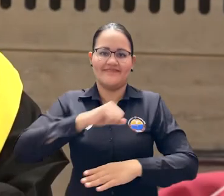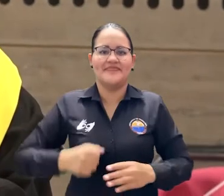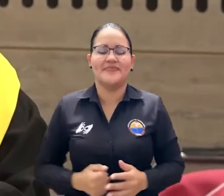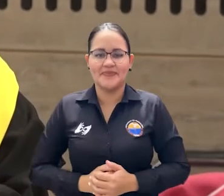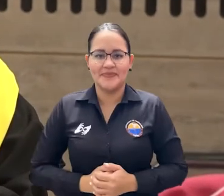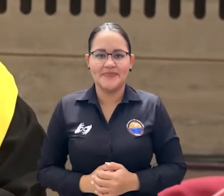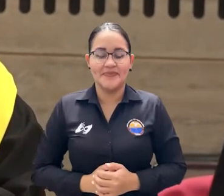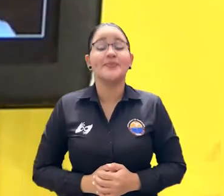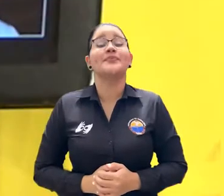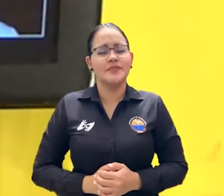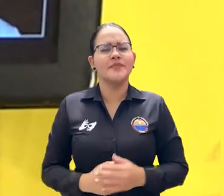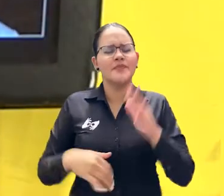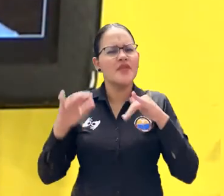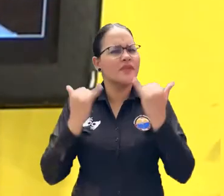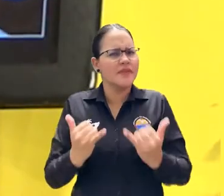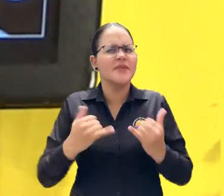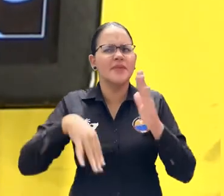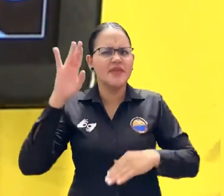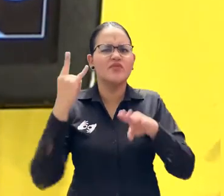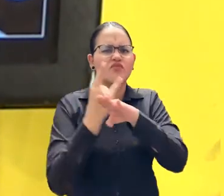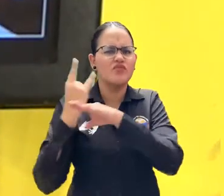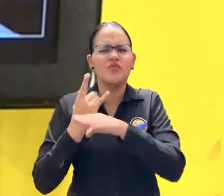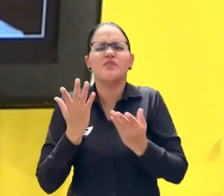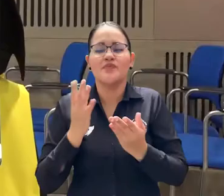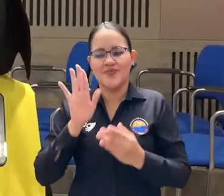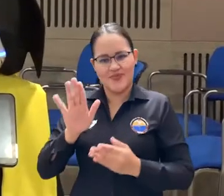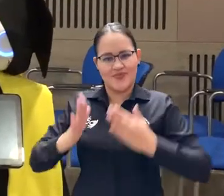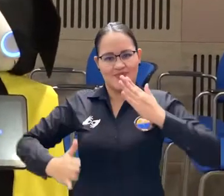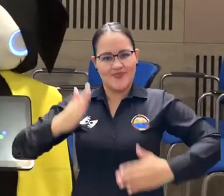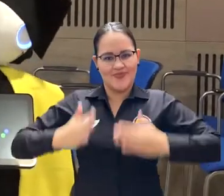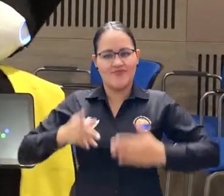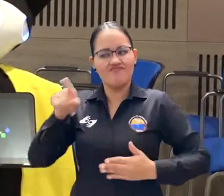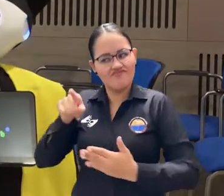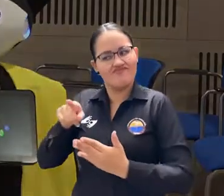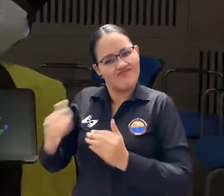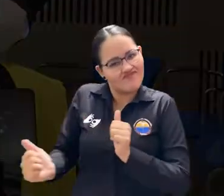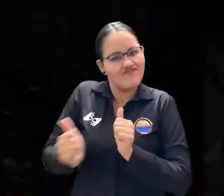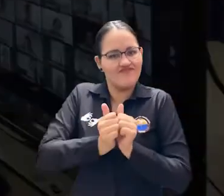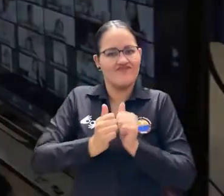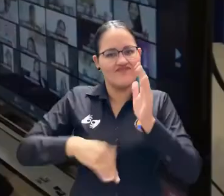tecnología es un medio que hoy nos está conectando, pero la tecnología nos tiene que hacer más humanos.